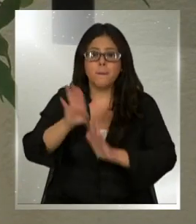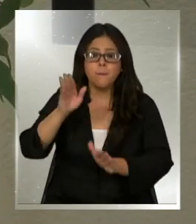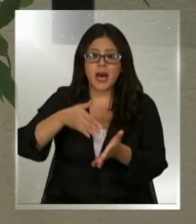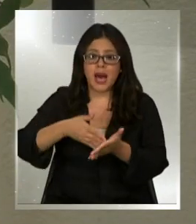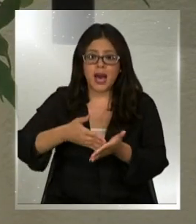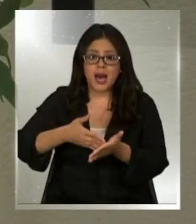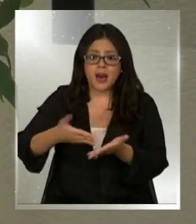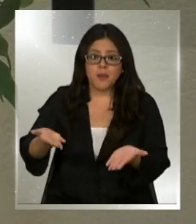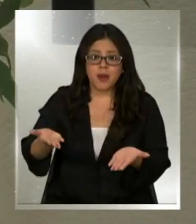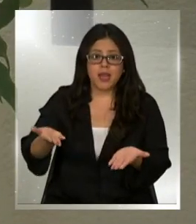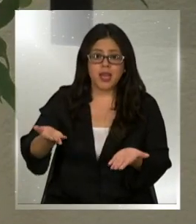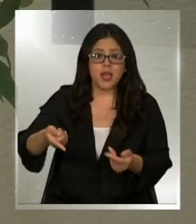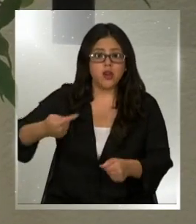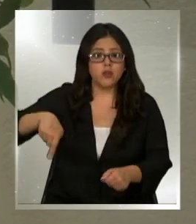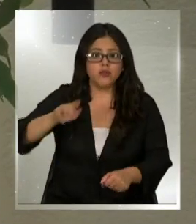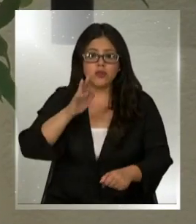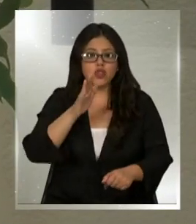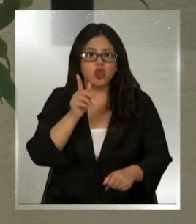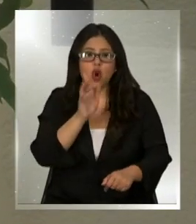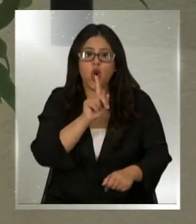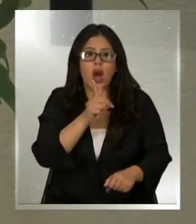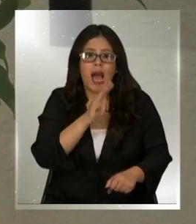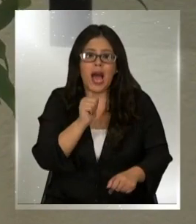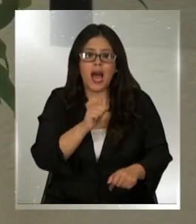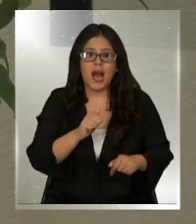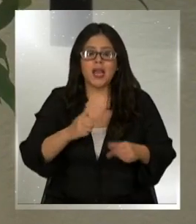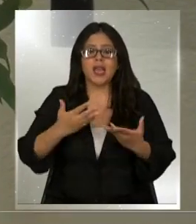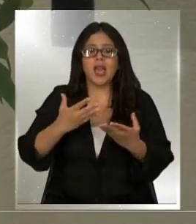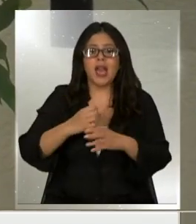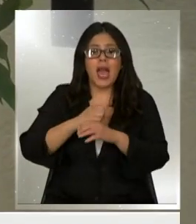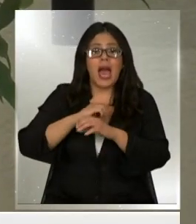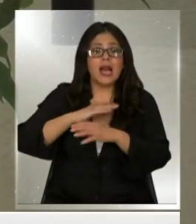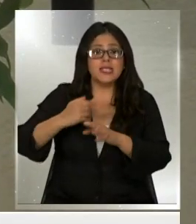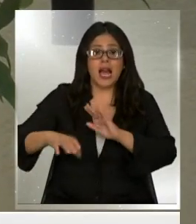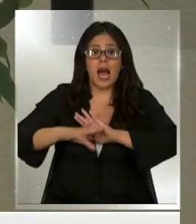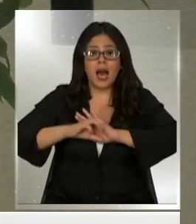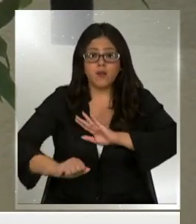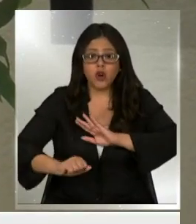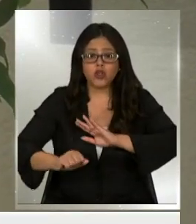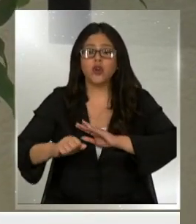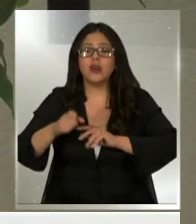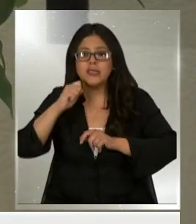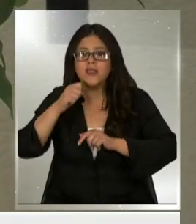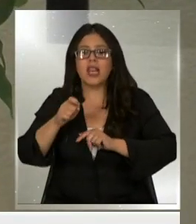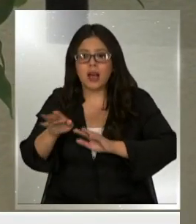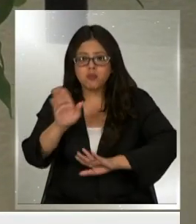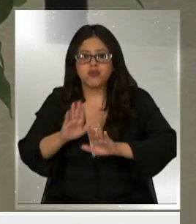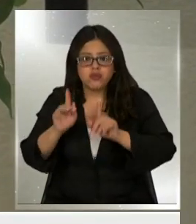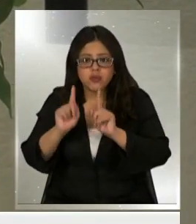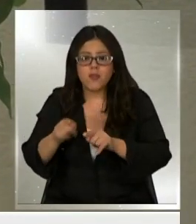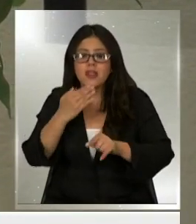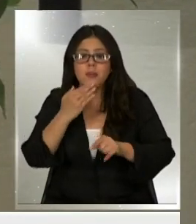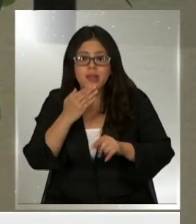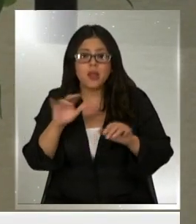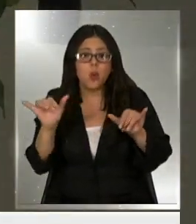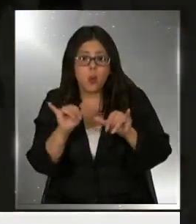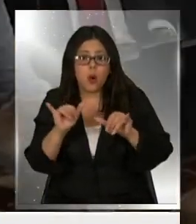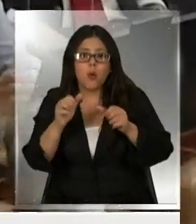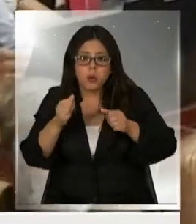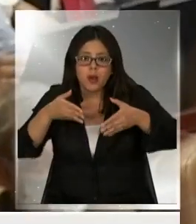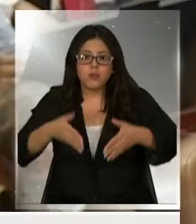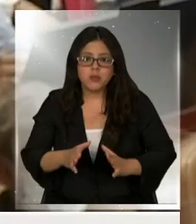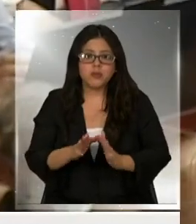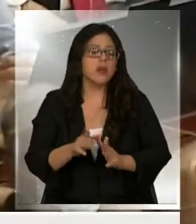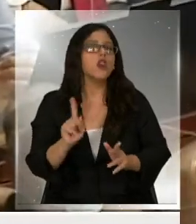que no tengan que abortar, sino que exista toda una cadena de protección y por otro lado ese niño tenga la posibilidad de nacer.